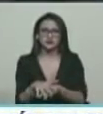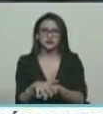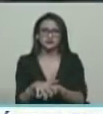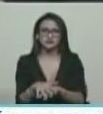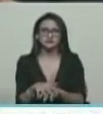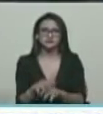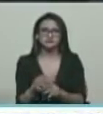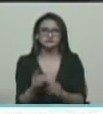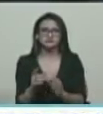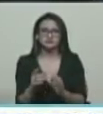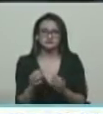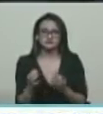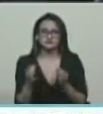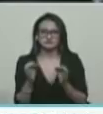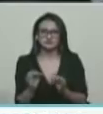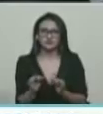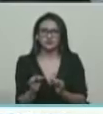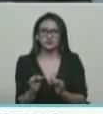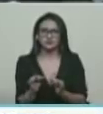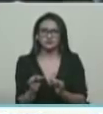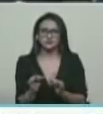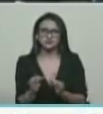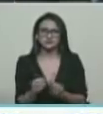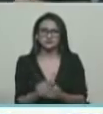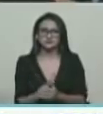de la complementariedad